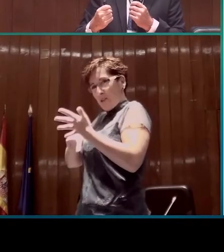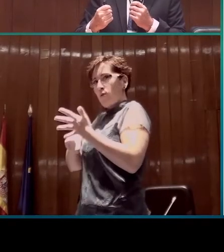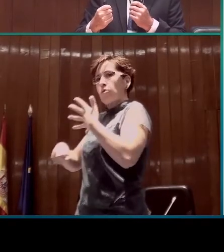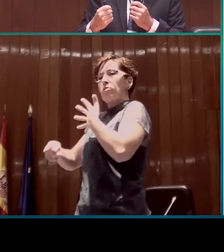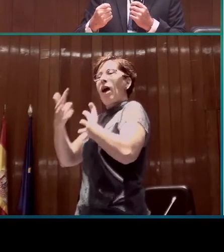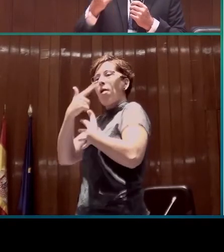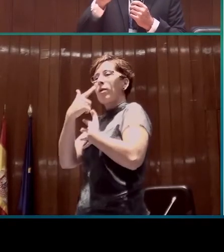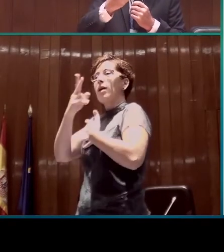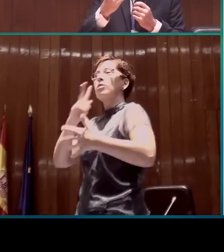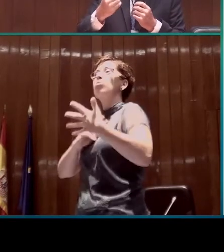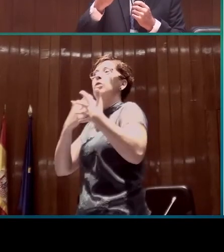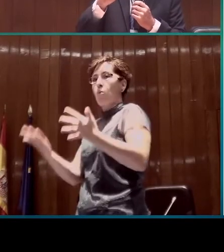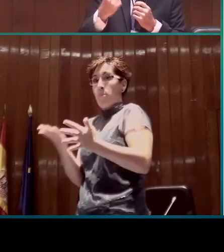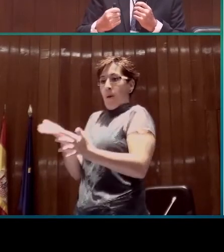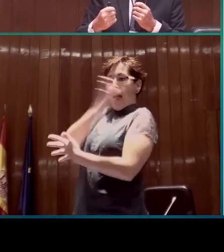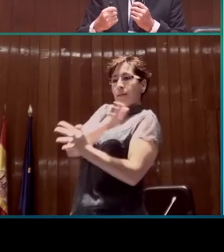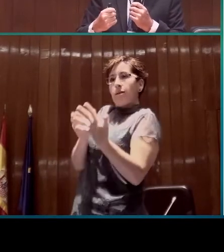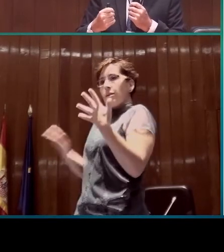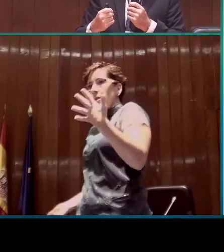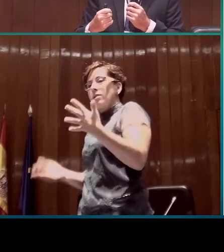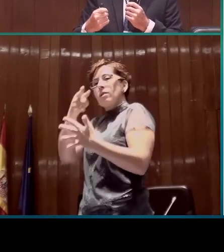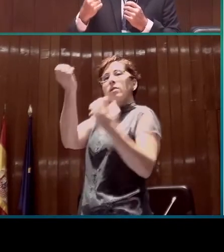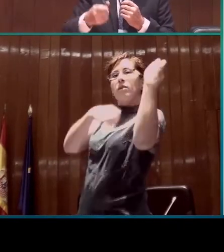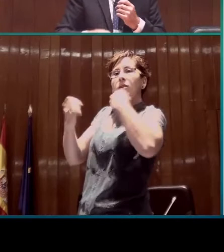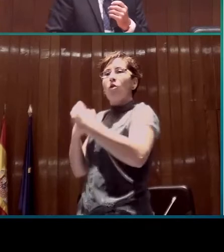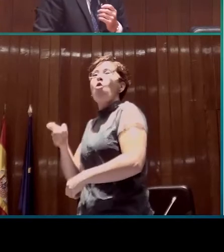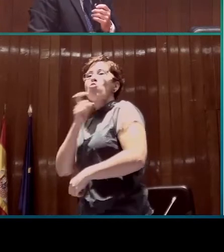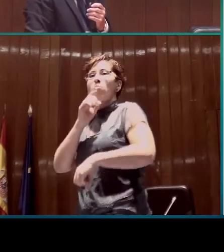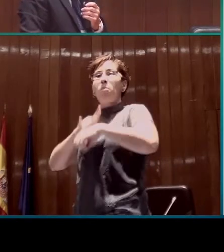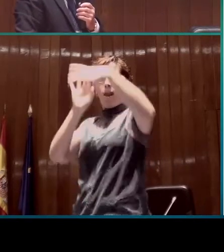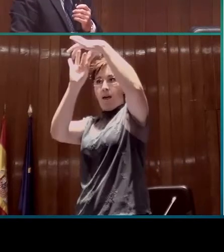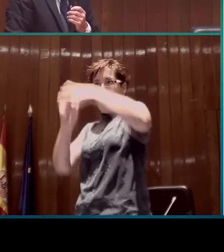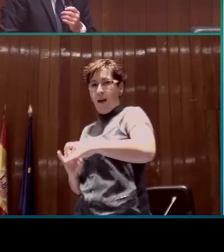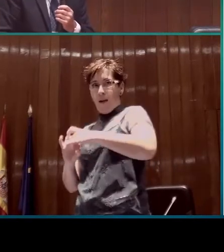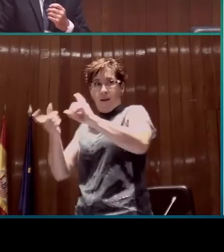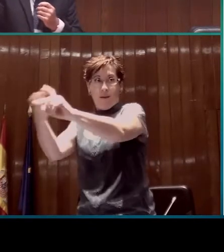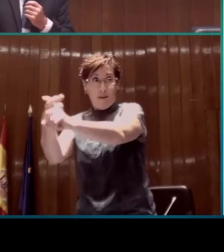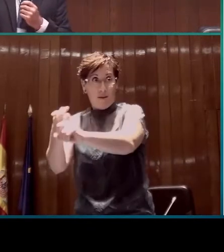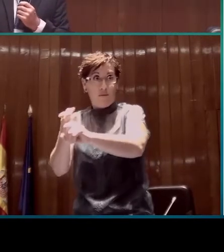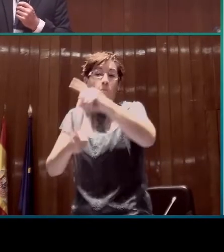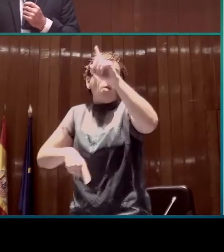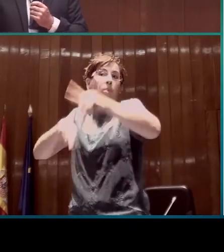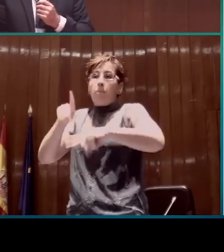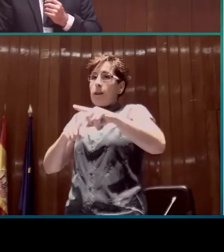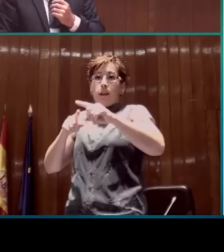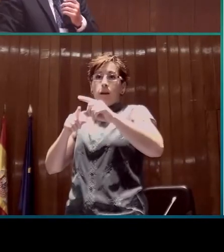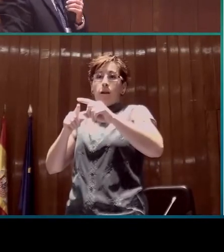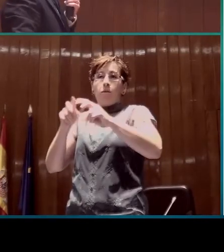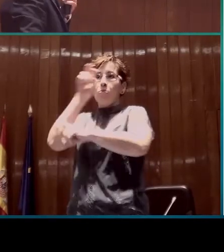está relacionado con alguno de los parámetros configuracionales, con la localización o con la